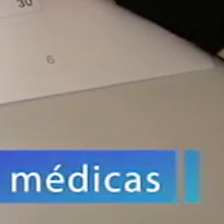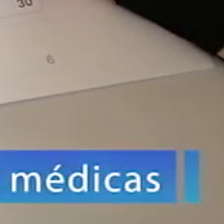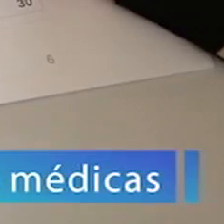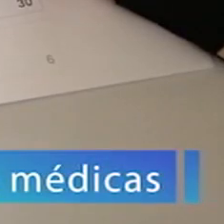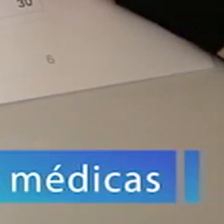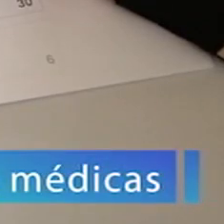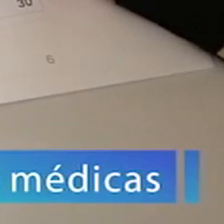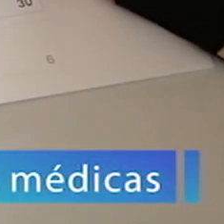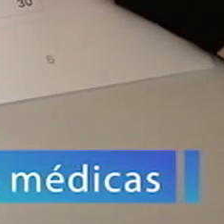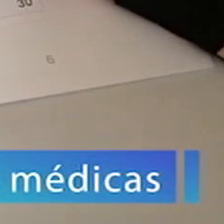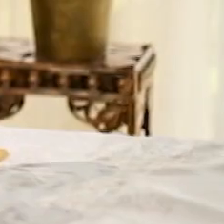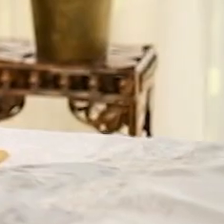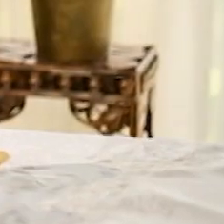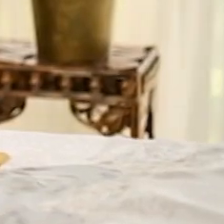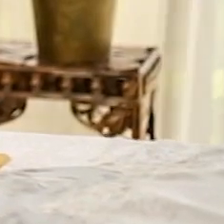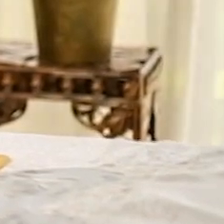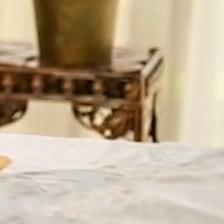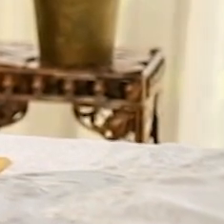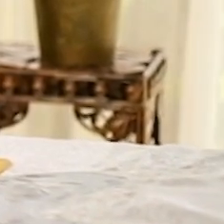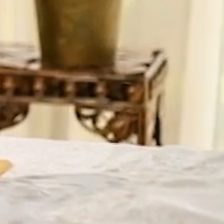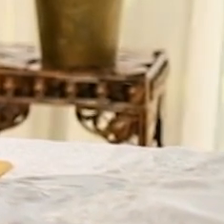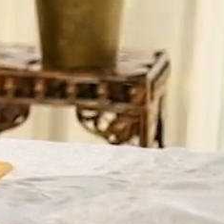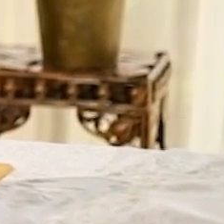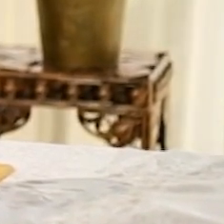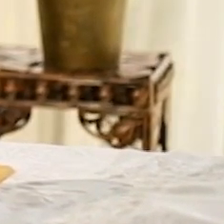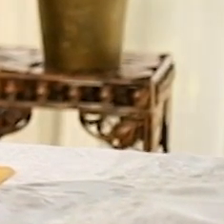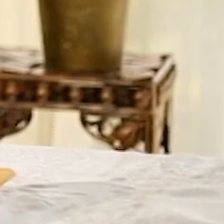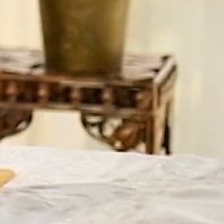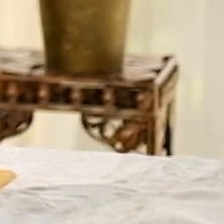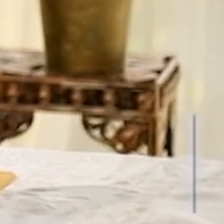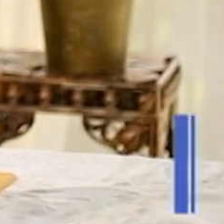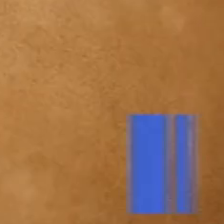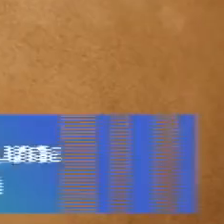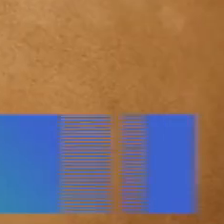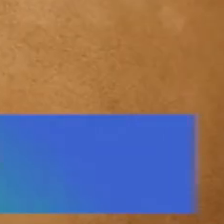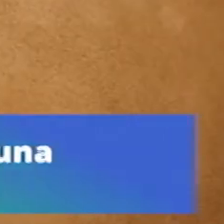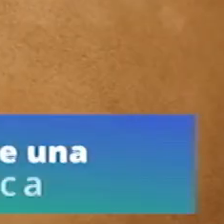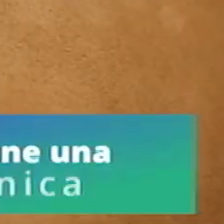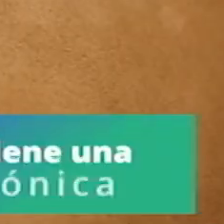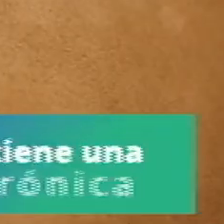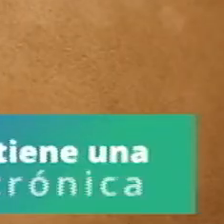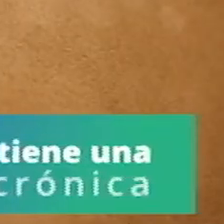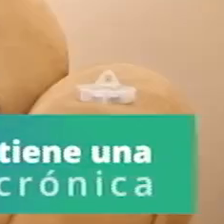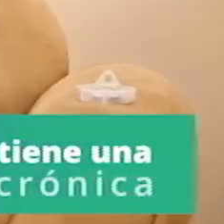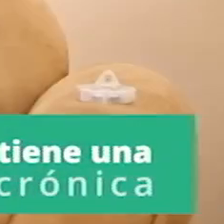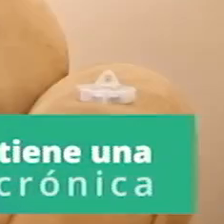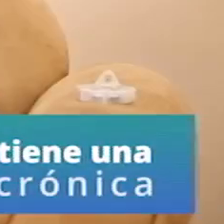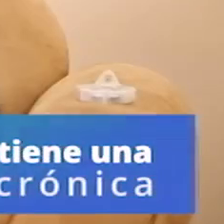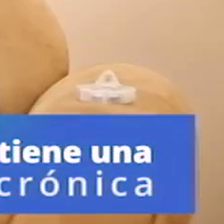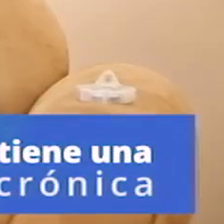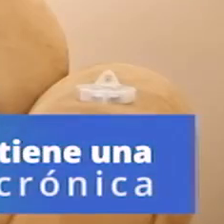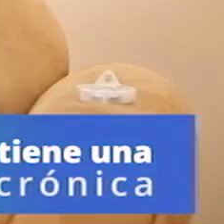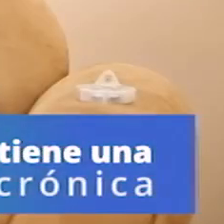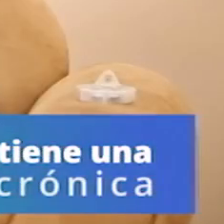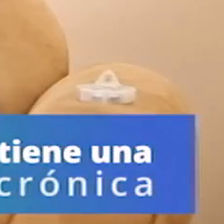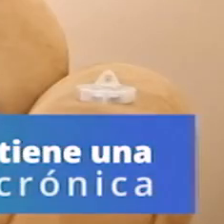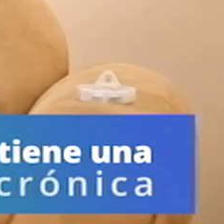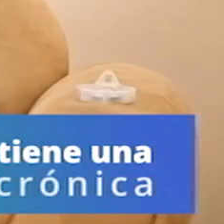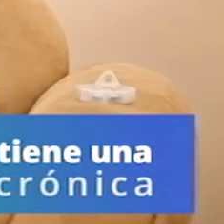médicas y estoy atenta a mis síntomas si usted también tiene una enfermedad crónica